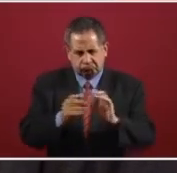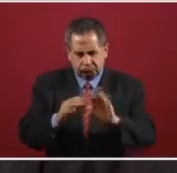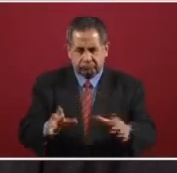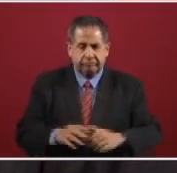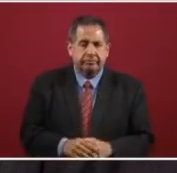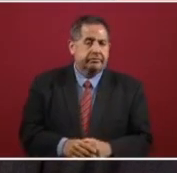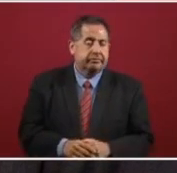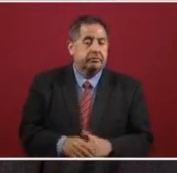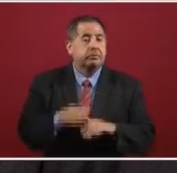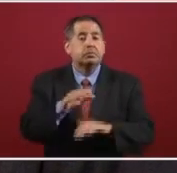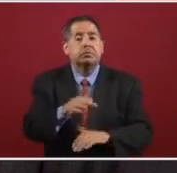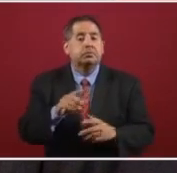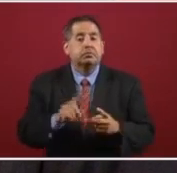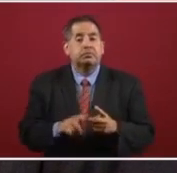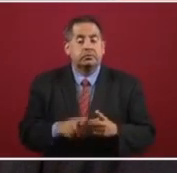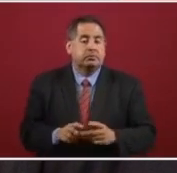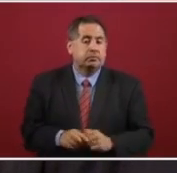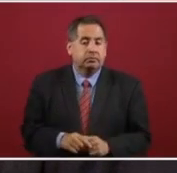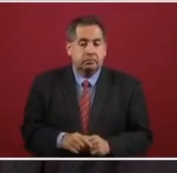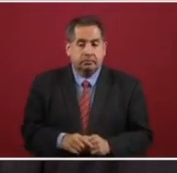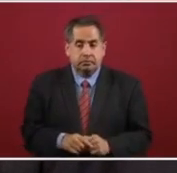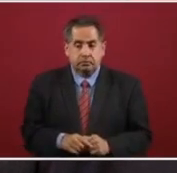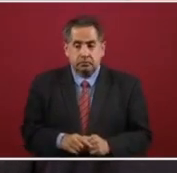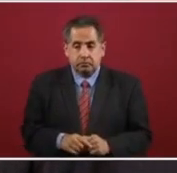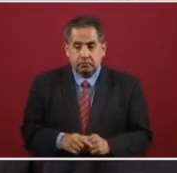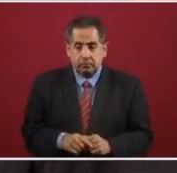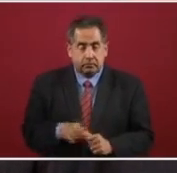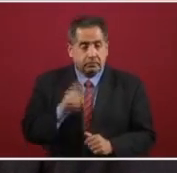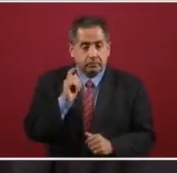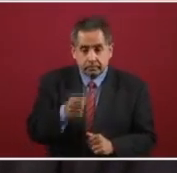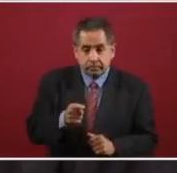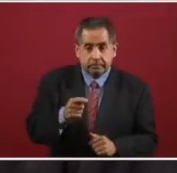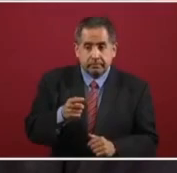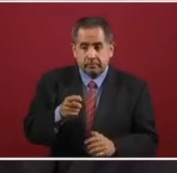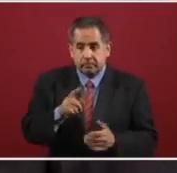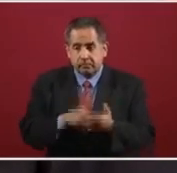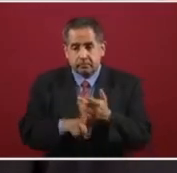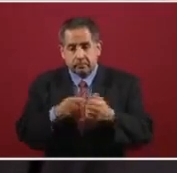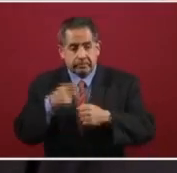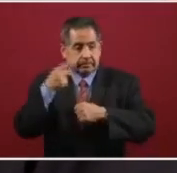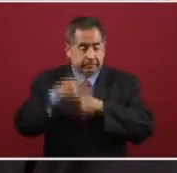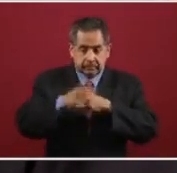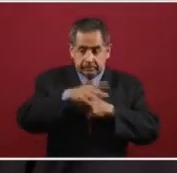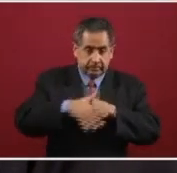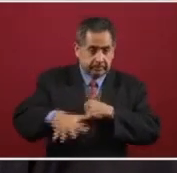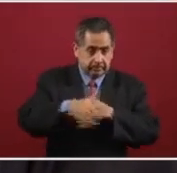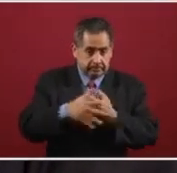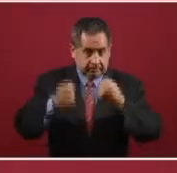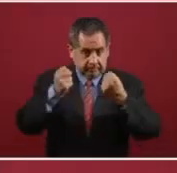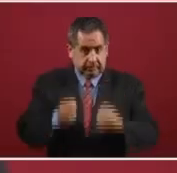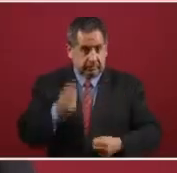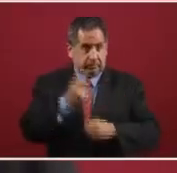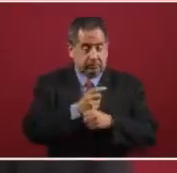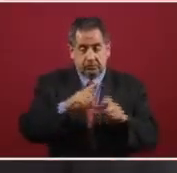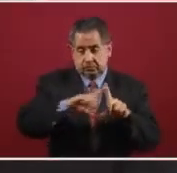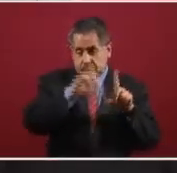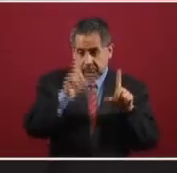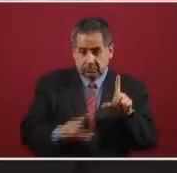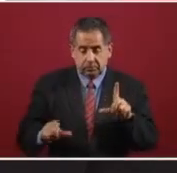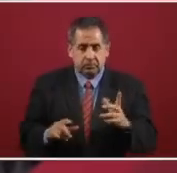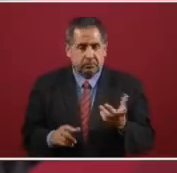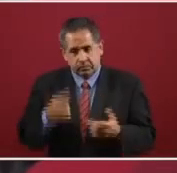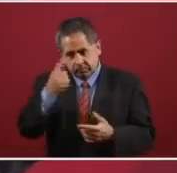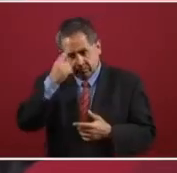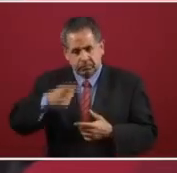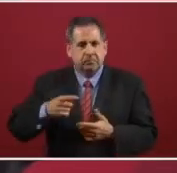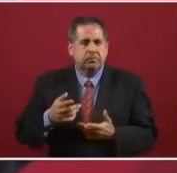aclarar. Acerca de si esto significa un riesgo para la seguridad nacional y para